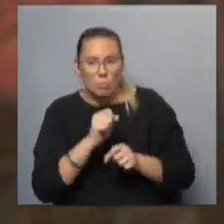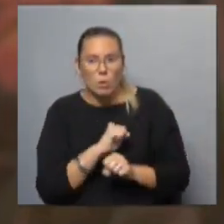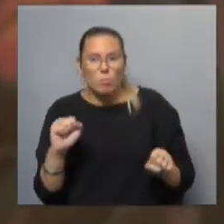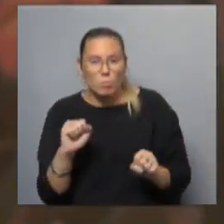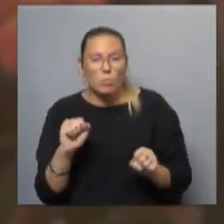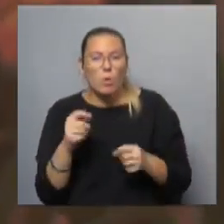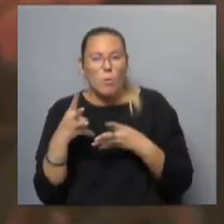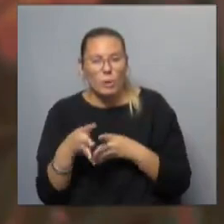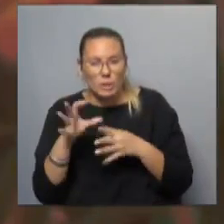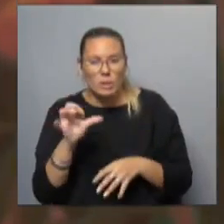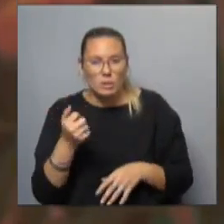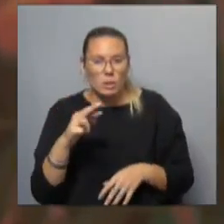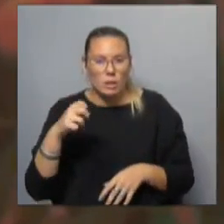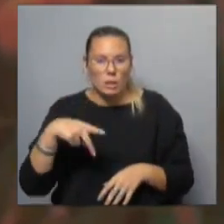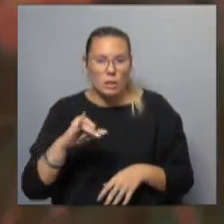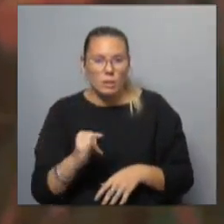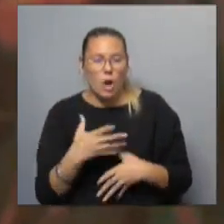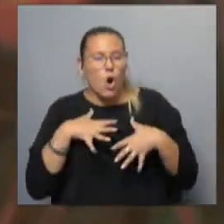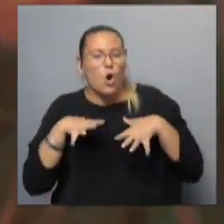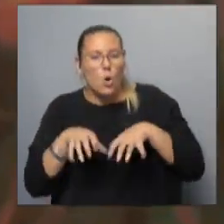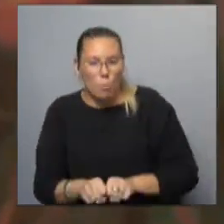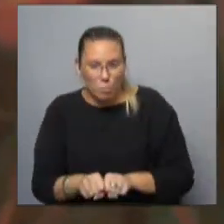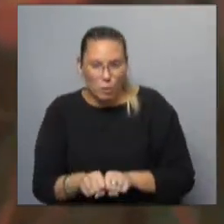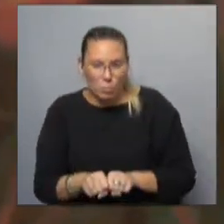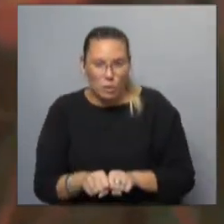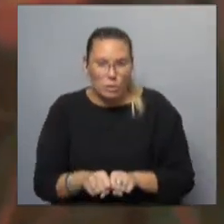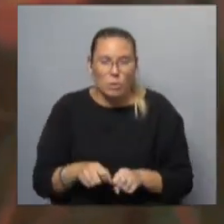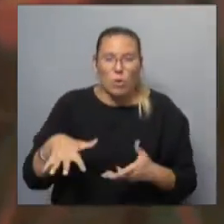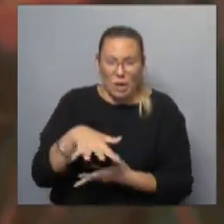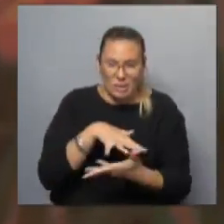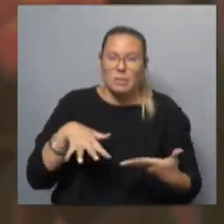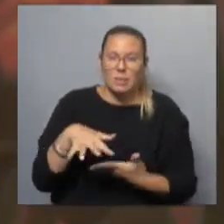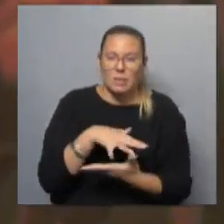batalla de Sarandí unos días después. Si el compromiso de Rivera claro, con la cruzada,